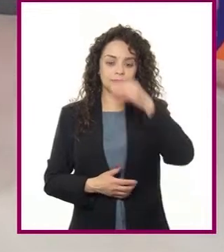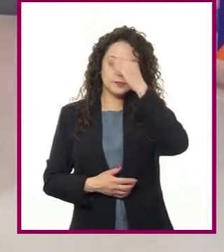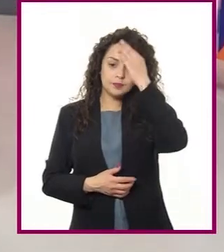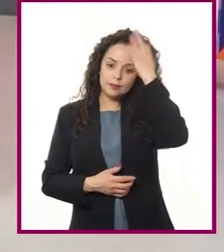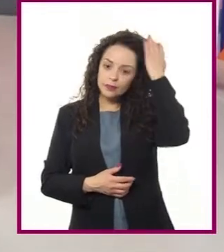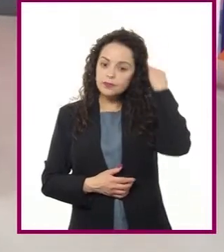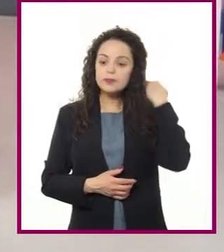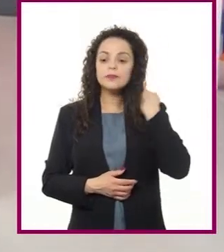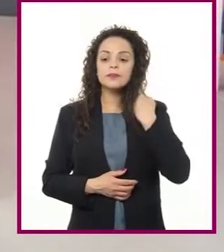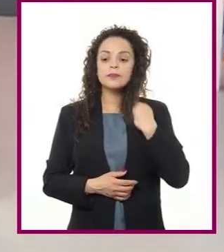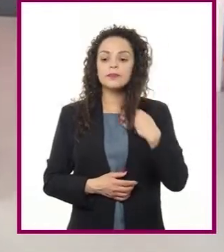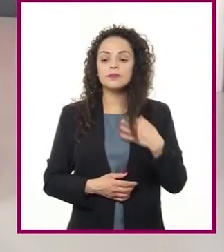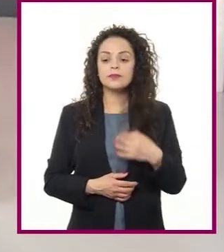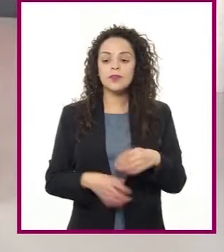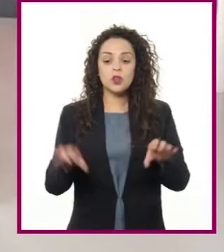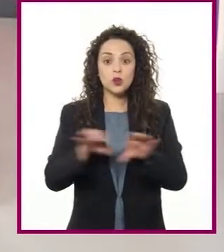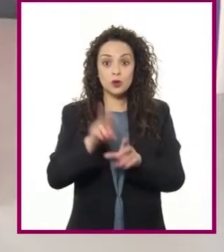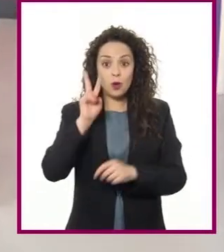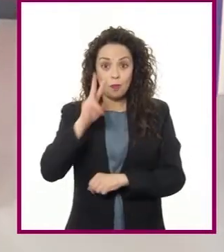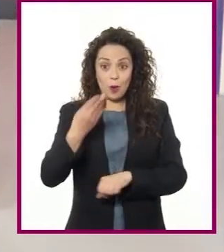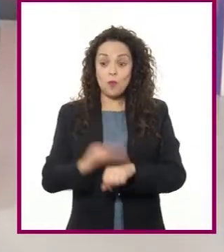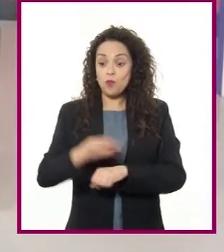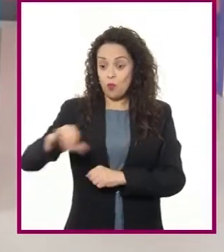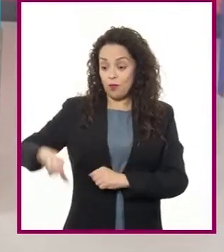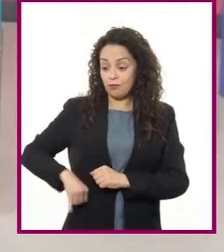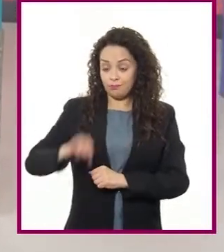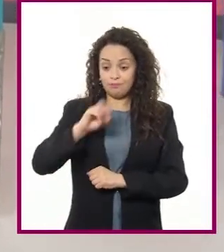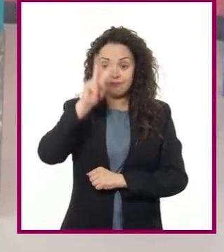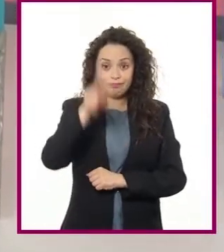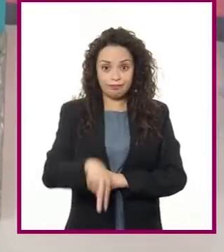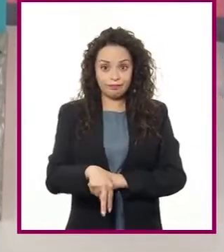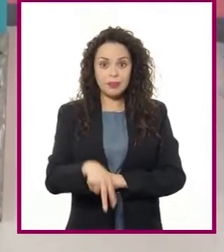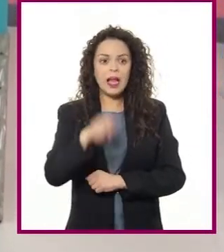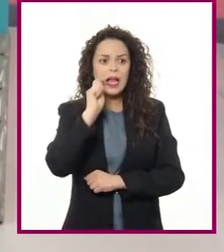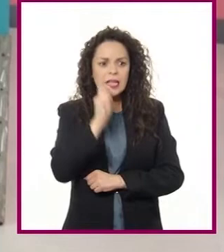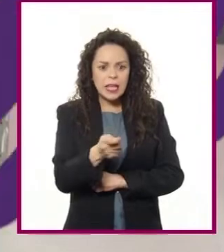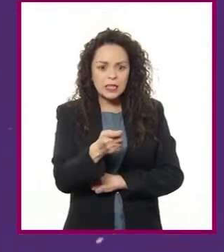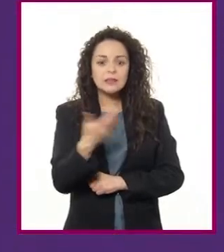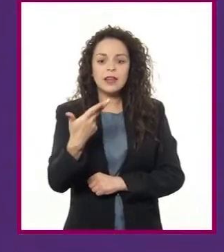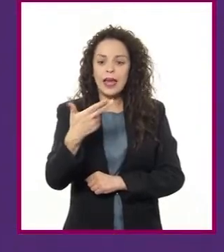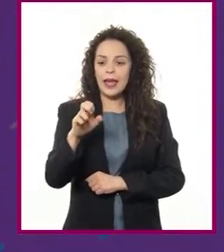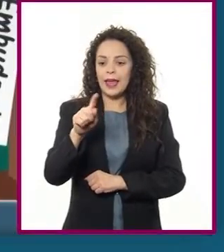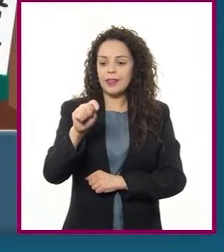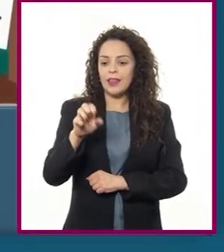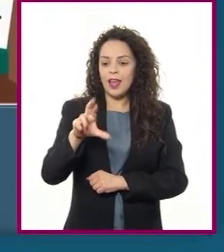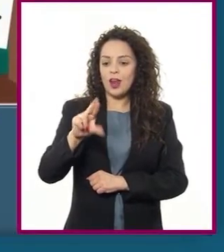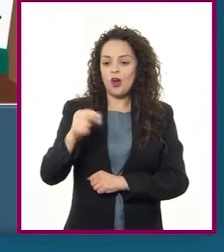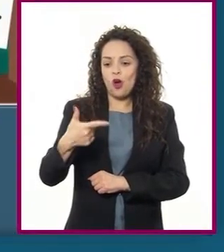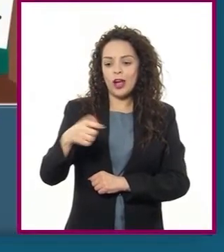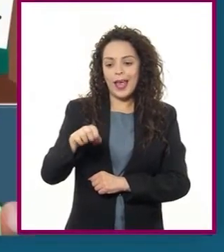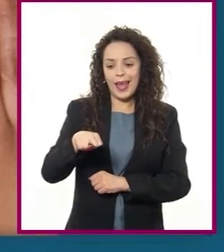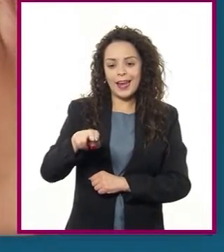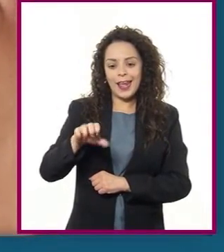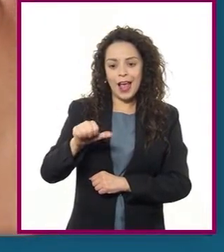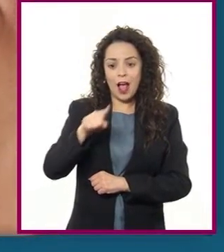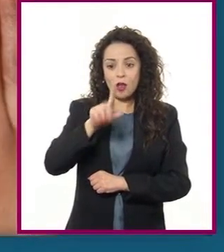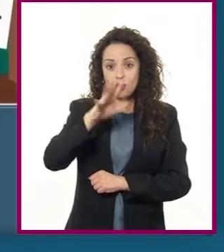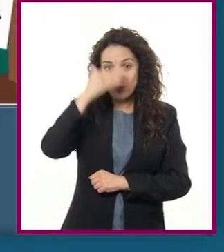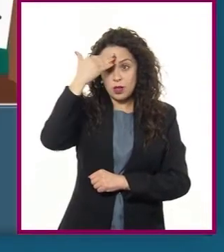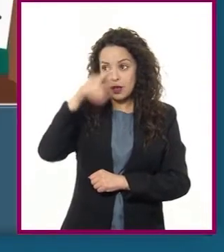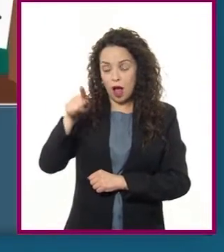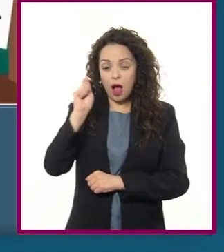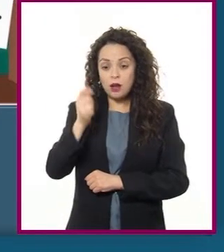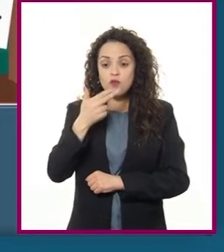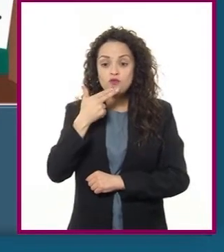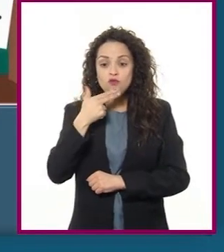¿Qué les pareció? Interesante, ¿verdad? Ahora podemos deducir que se trata de una mezcla heterogénea. ¿Observaron qué método de separación